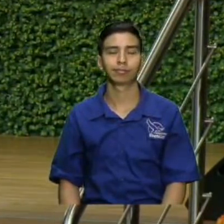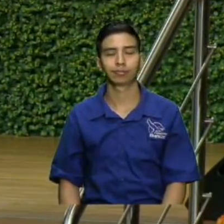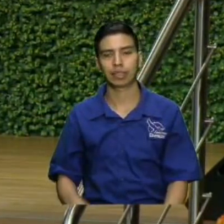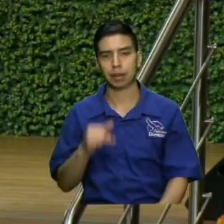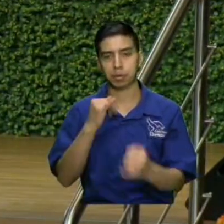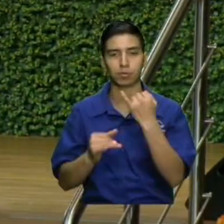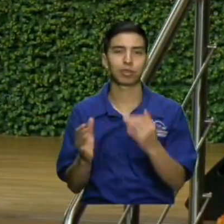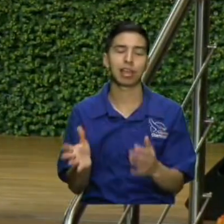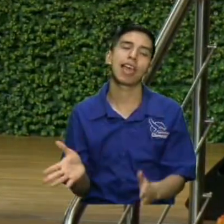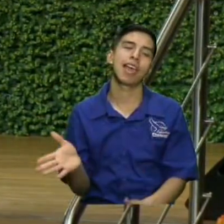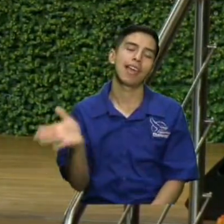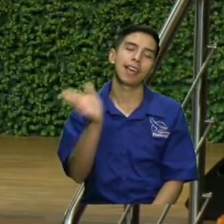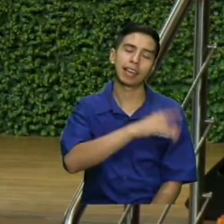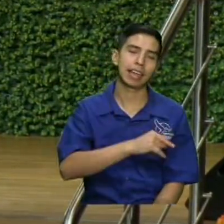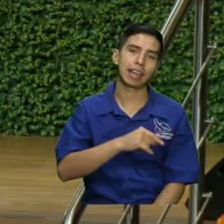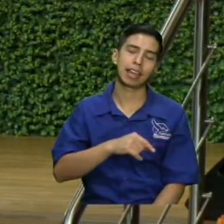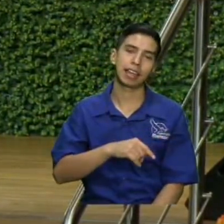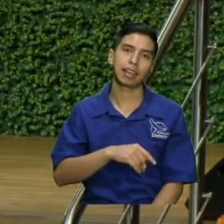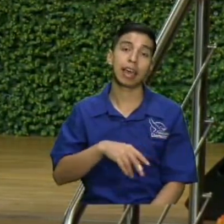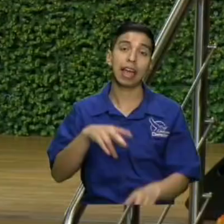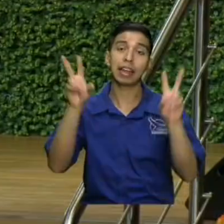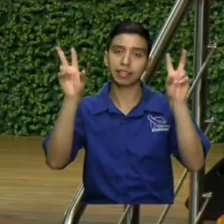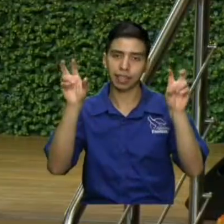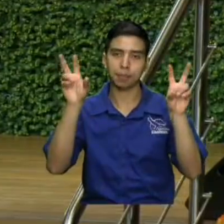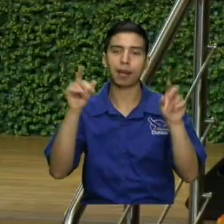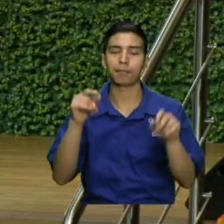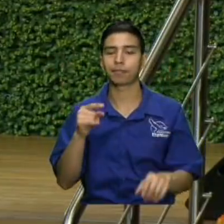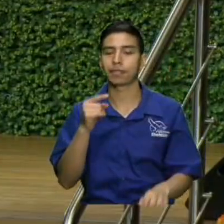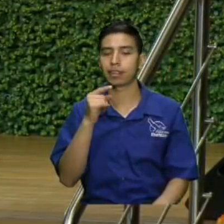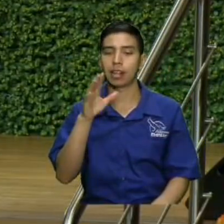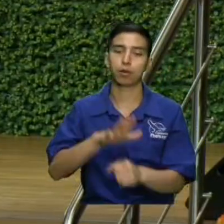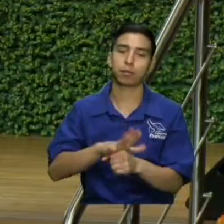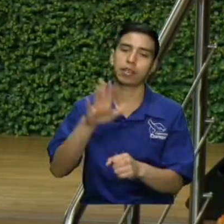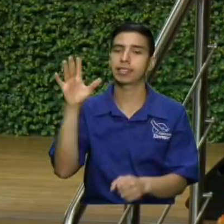Entonces, ok, volvamos al punto. Pacto eterno.